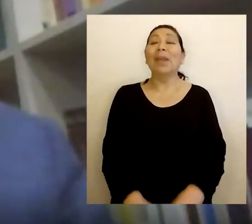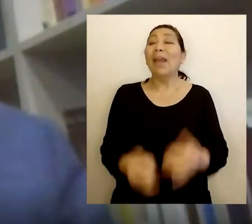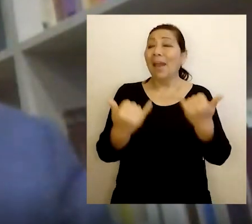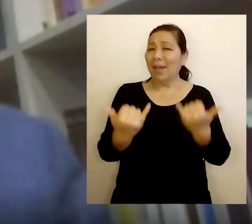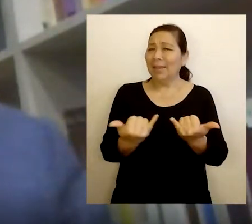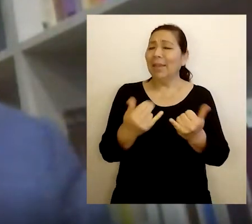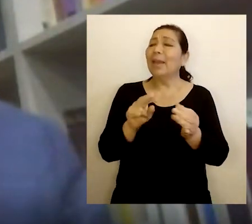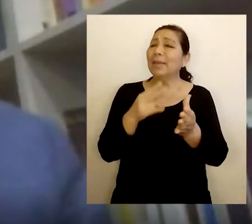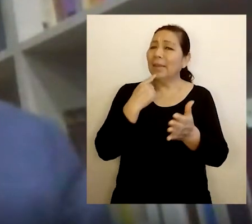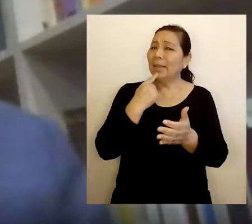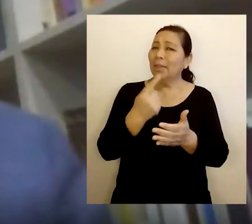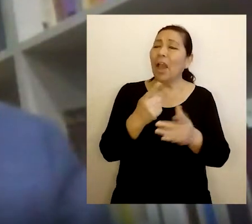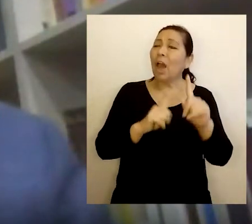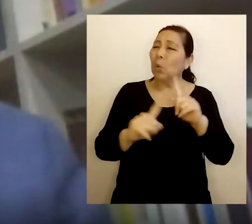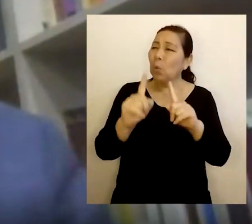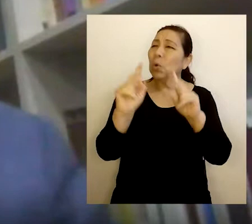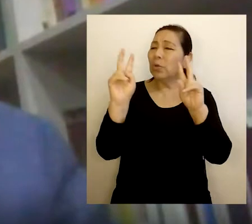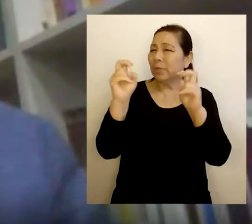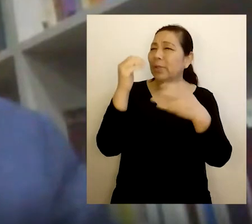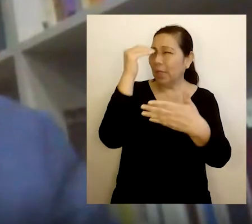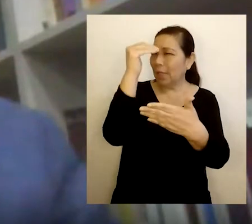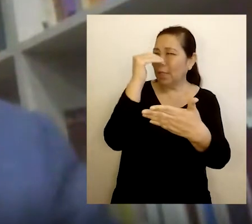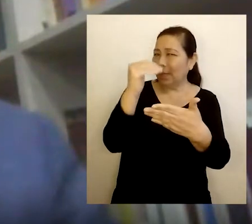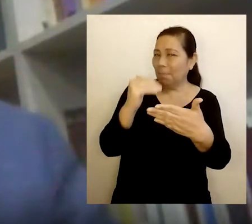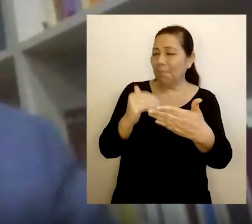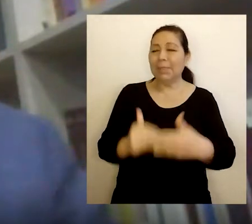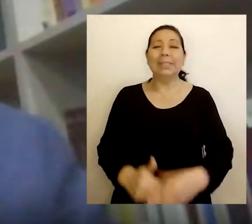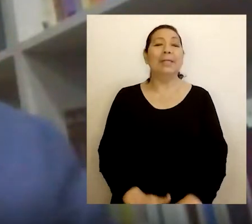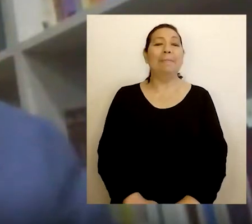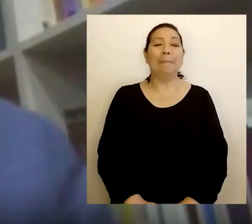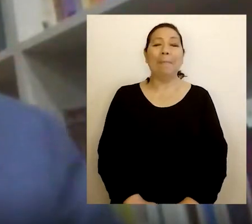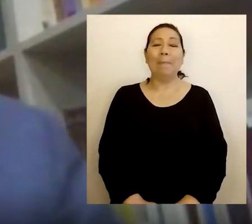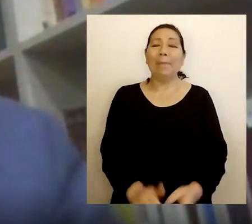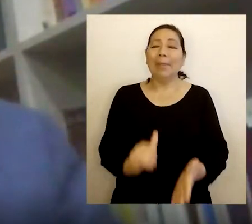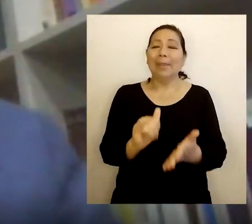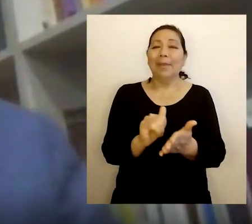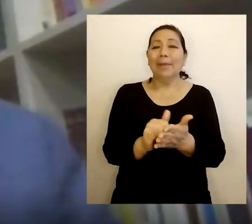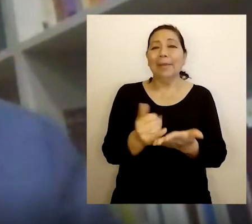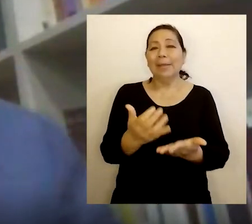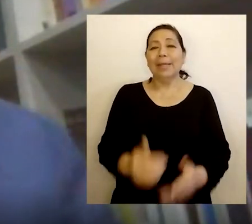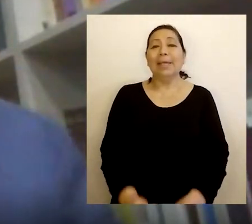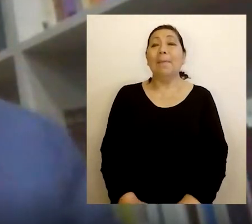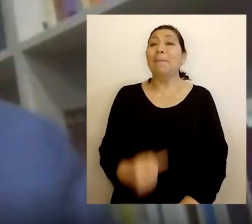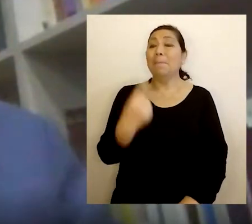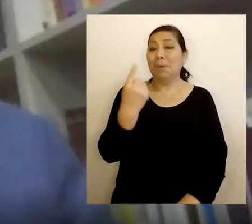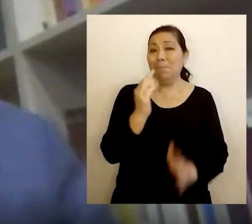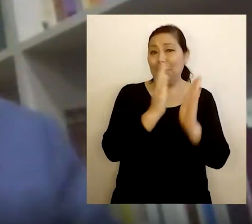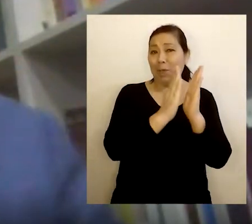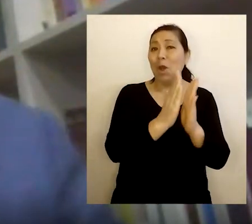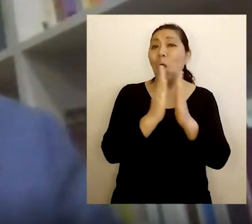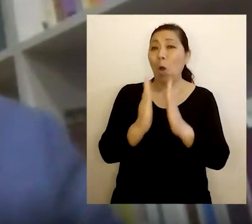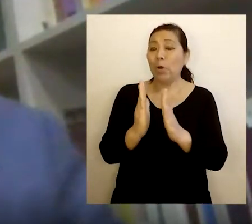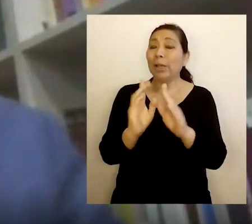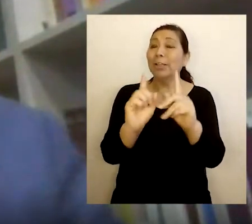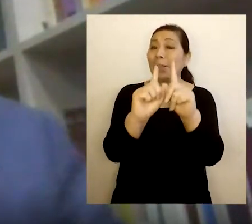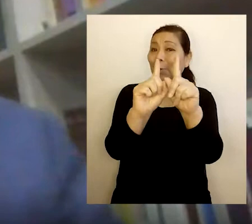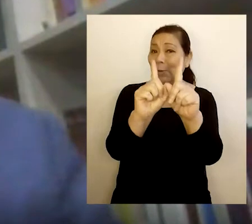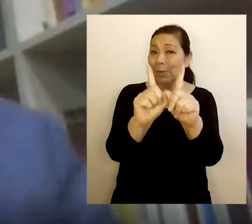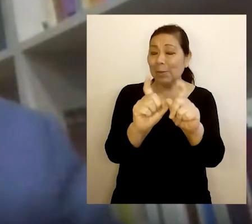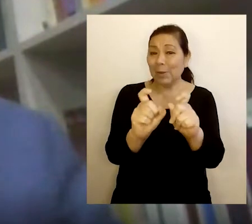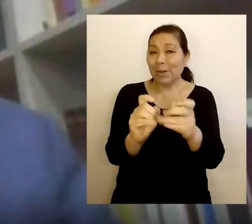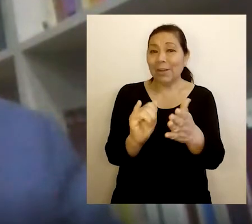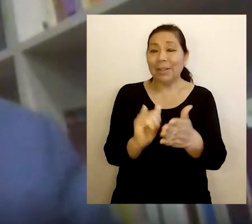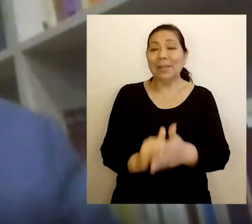que tomar en consideración algunos puntos, señorita presidenta. En primer orden, lo que se está cuestionando